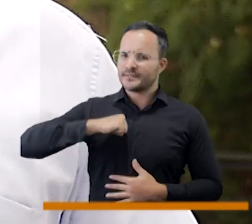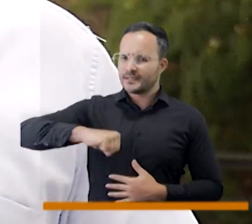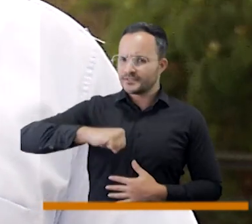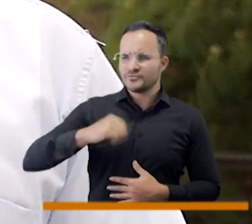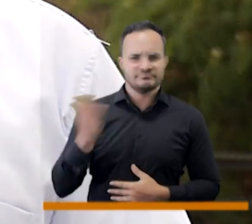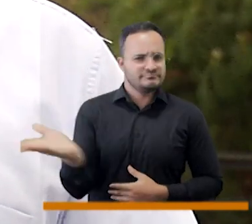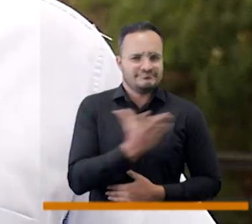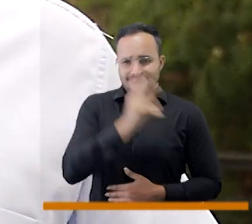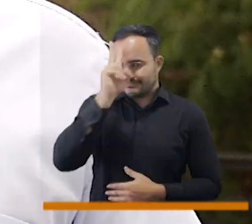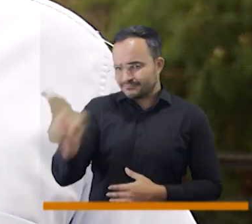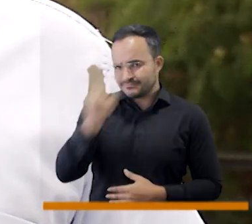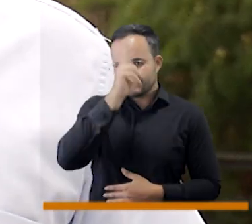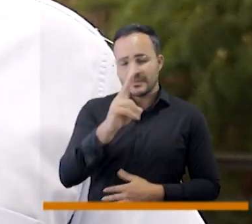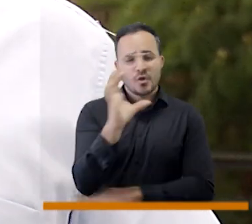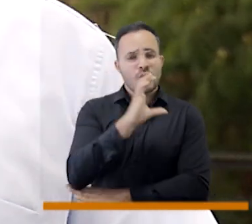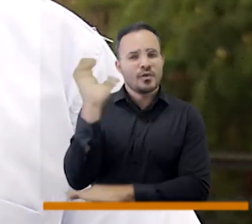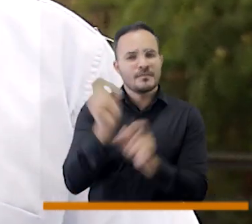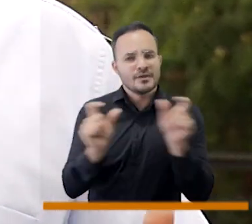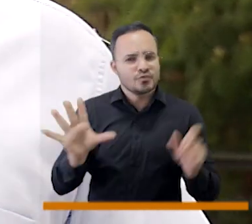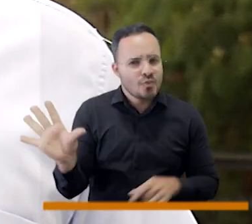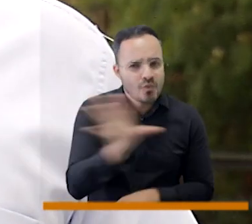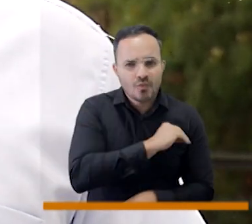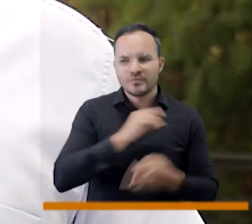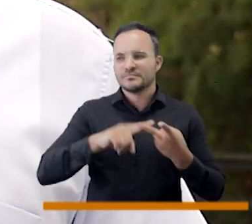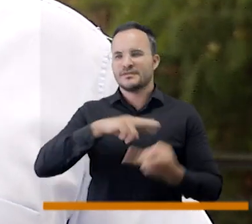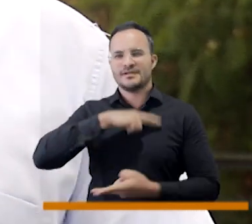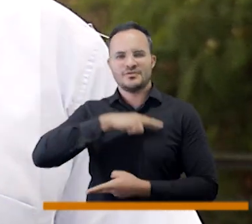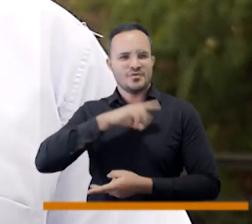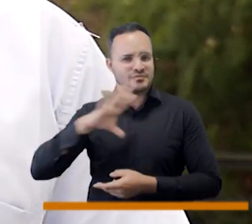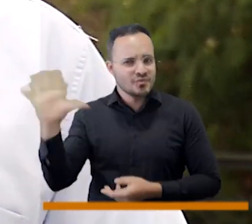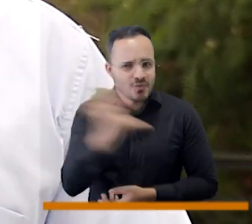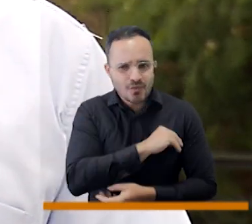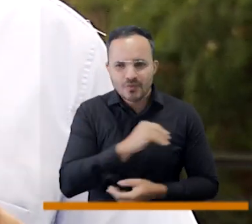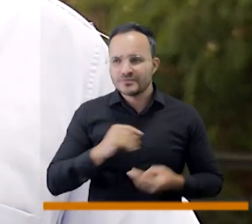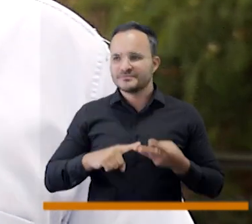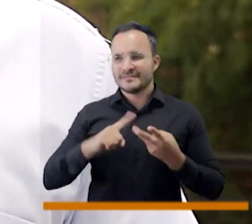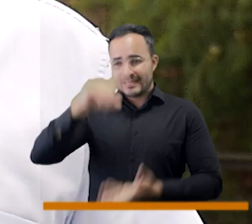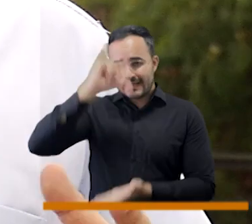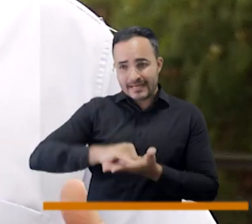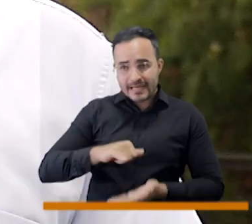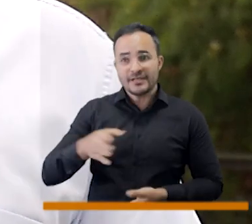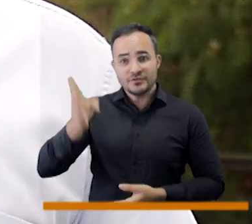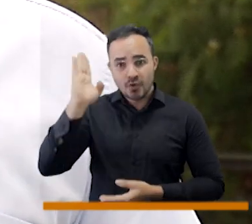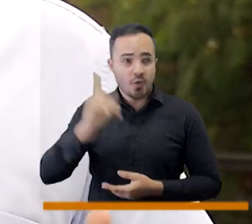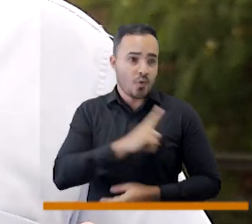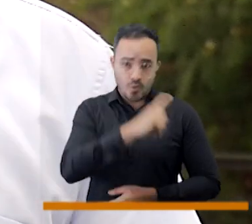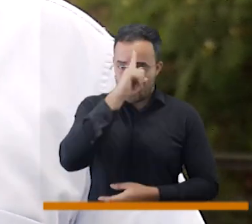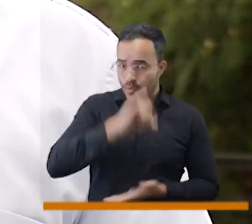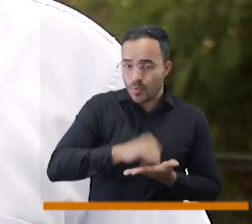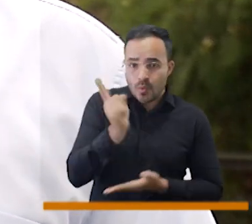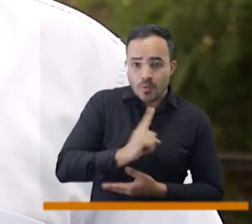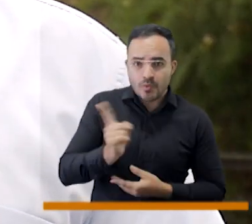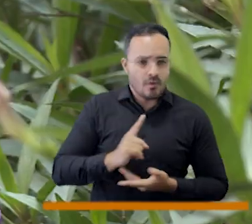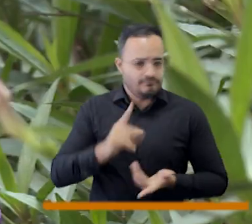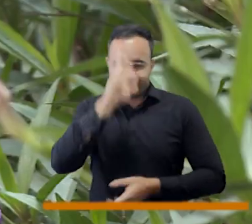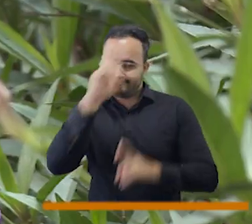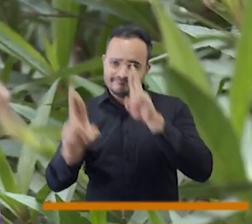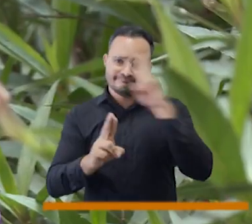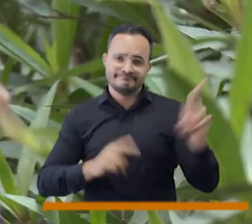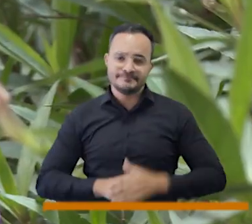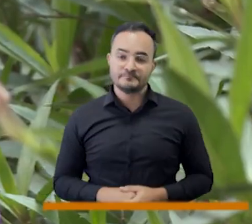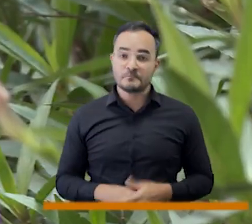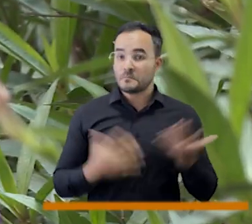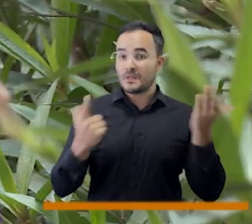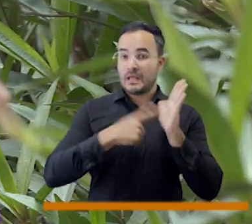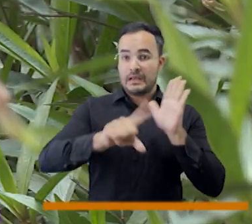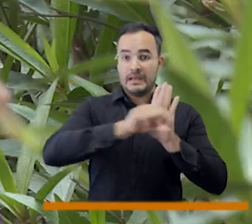de promover para todos los colombianos, para todas las religiones, para todos los creyentes y no creyentes de este país. Aunque la